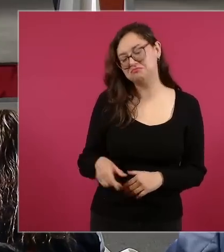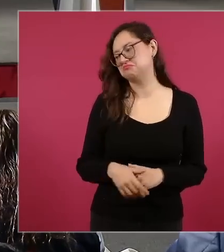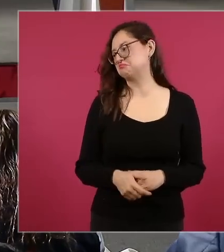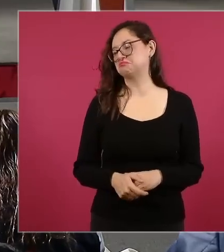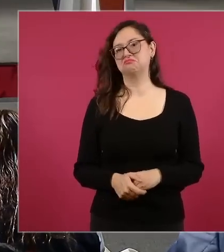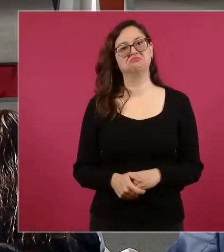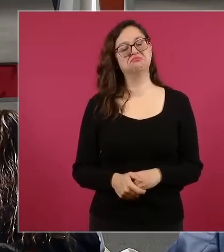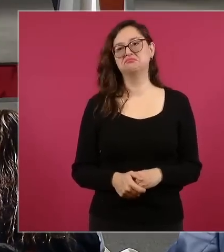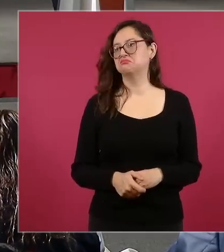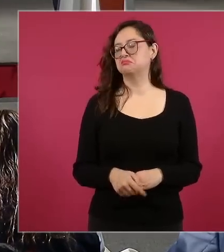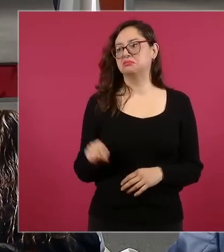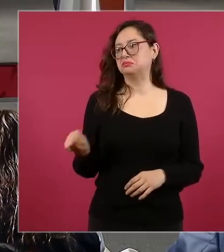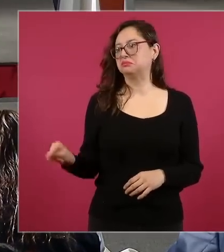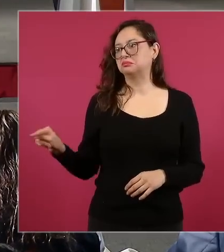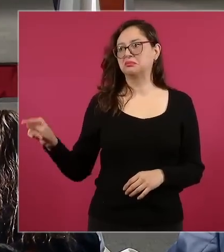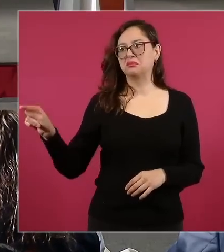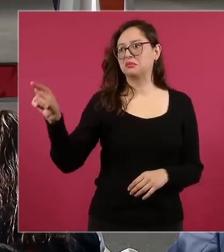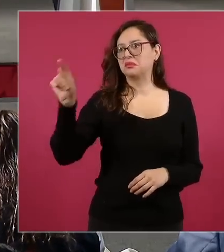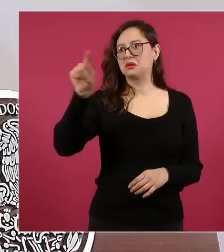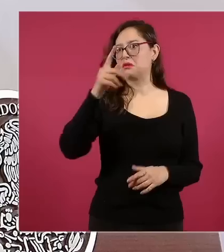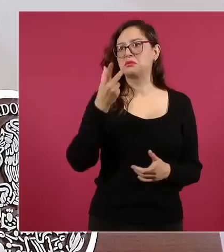ningún integrante